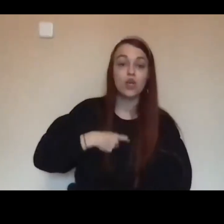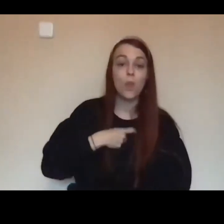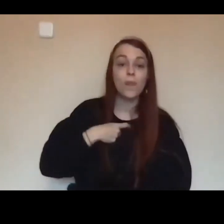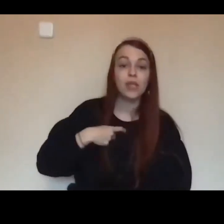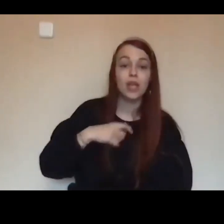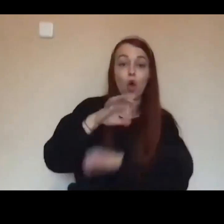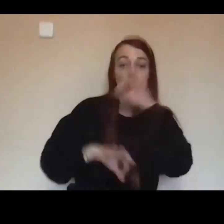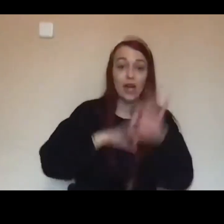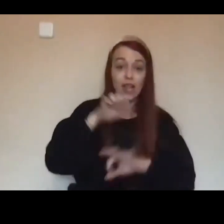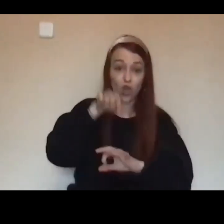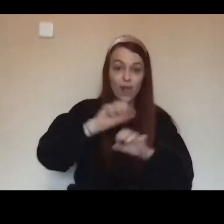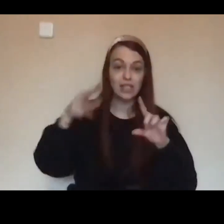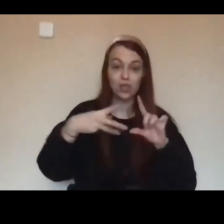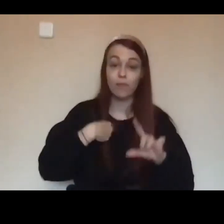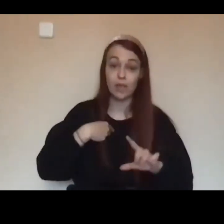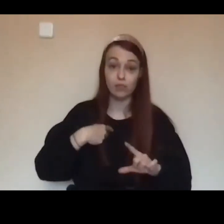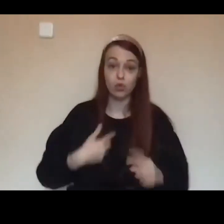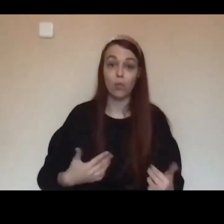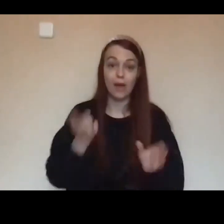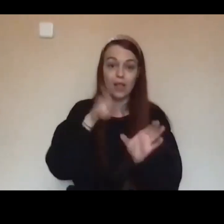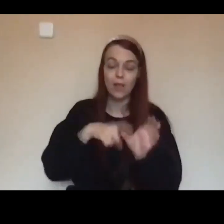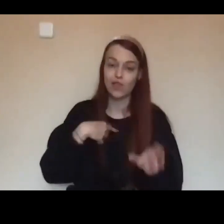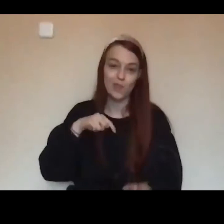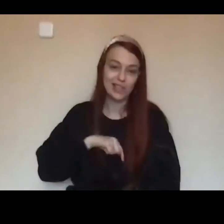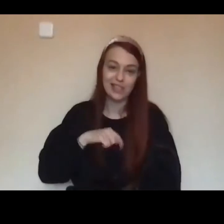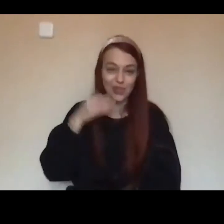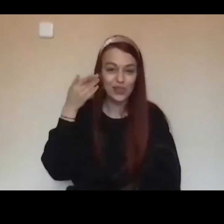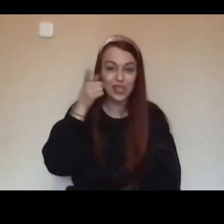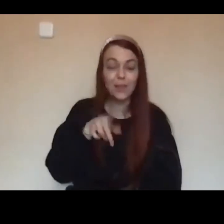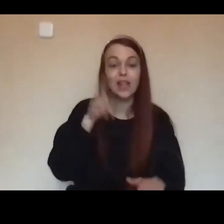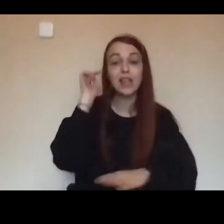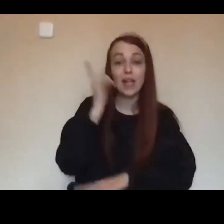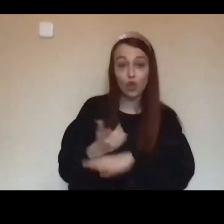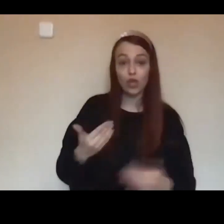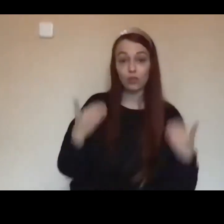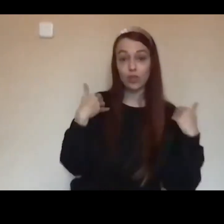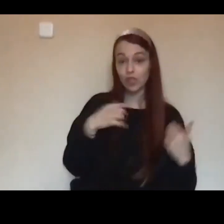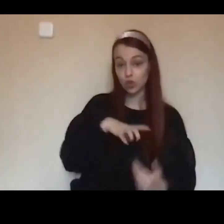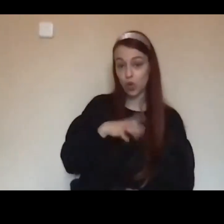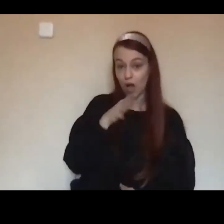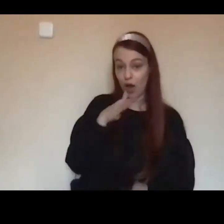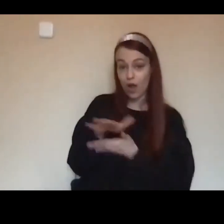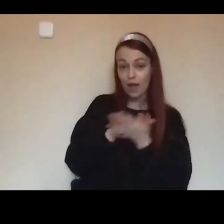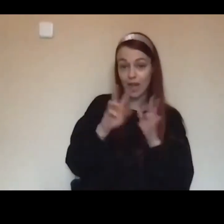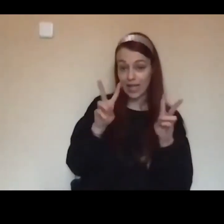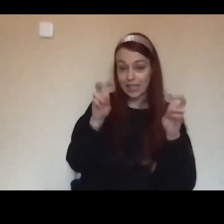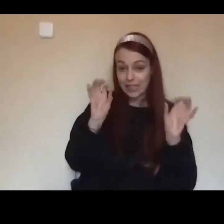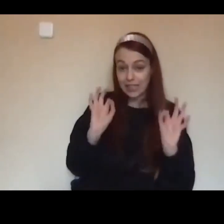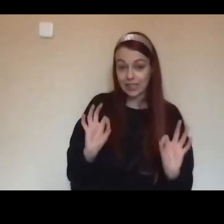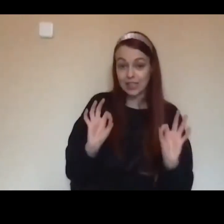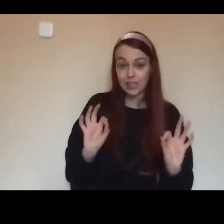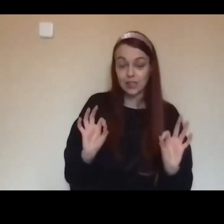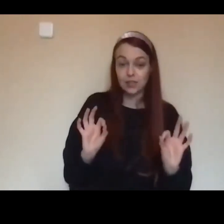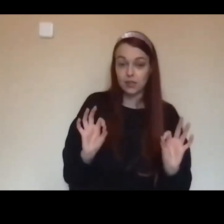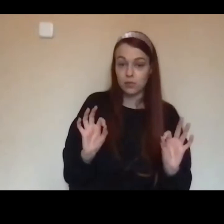estos webinarios y ahora como director responsable vengo a hablar sobre este tema en concreto,